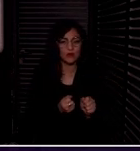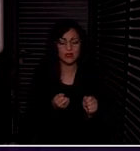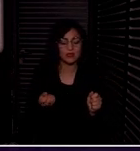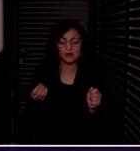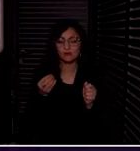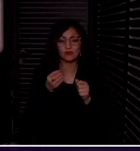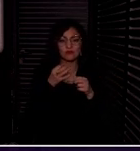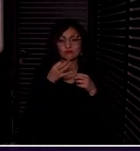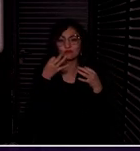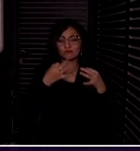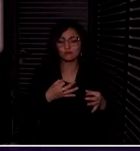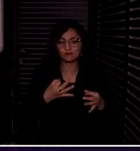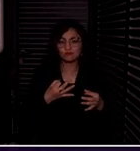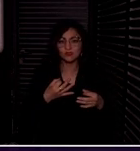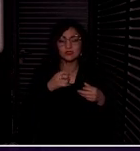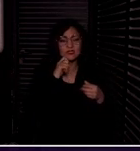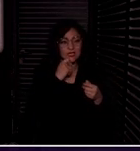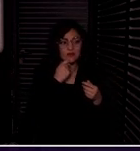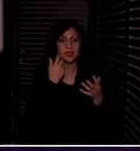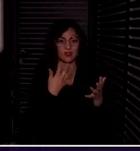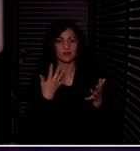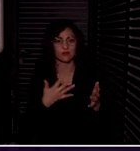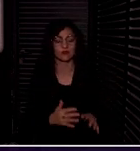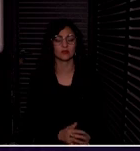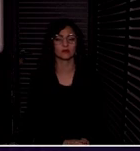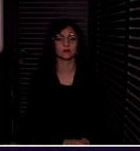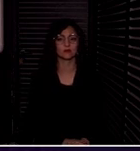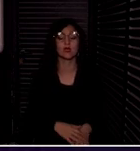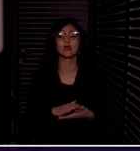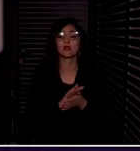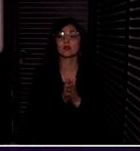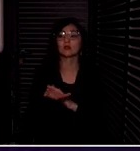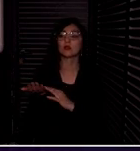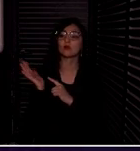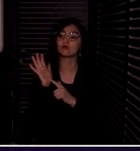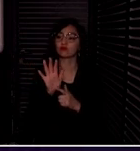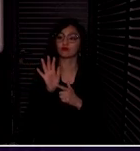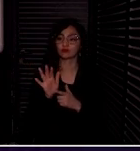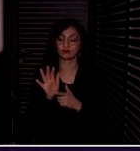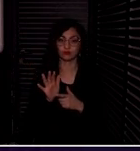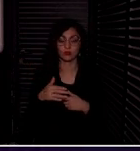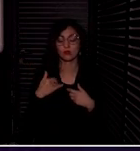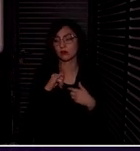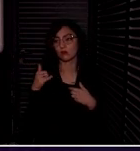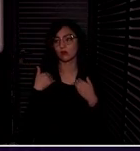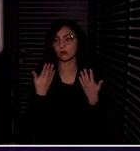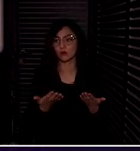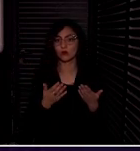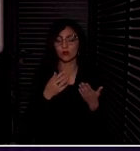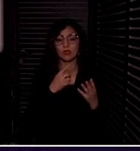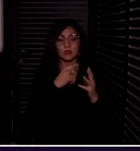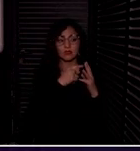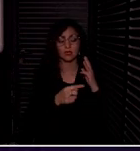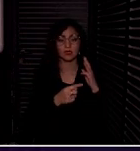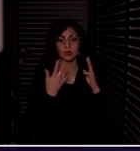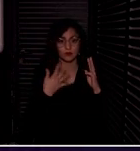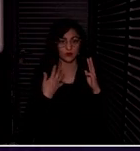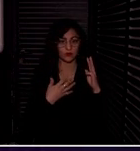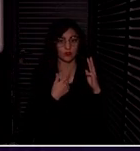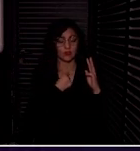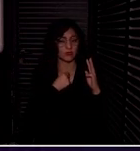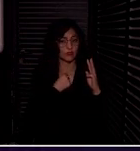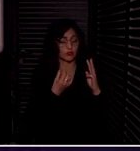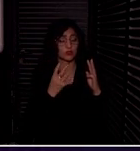significativos. De toda la presentación que, como dije, les voy a dejar, quisiera señalar aquí tres enigmas, no solo el de